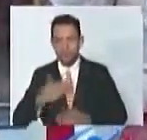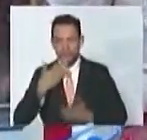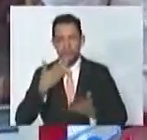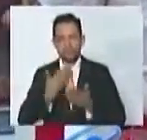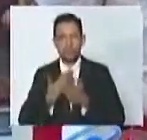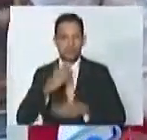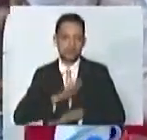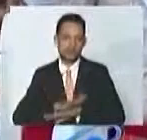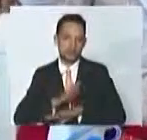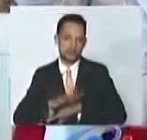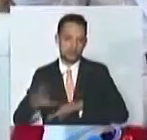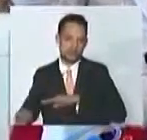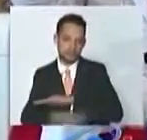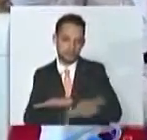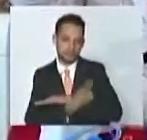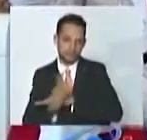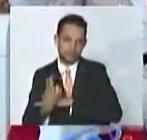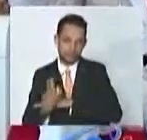todos los televidentes.